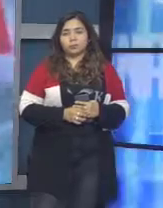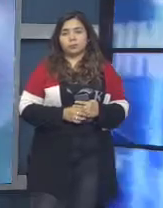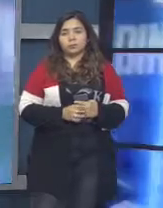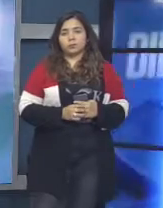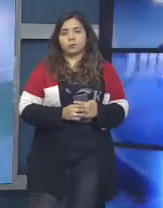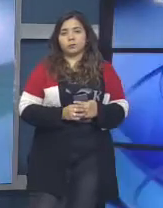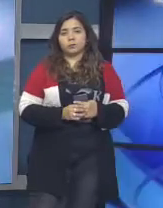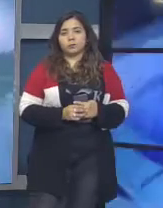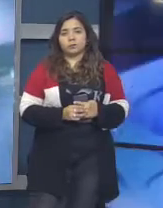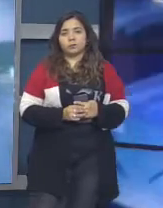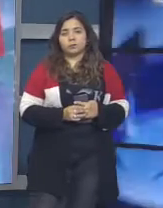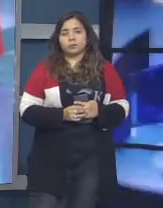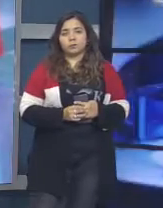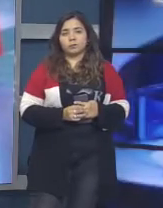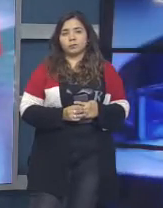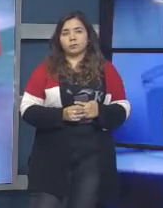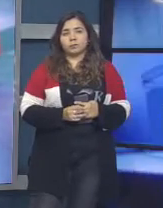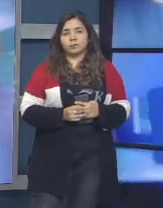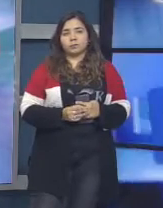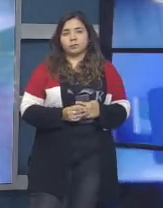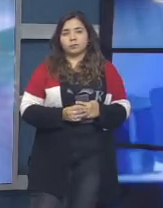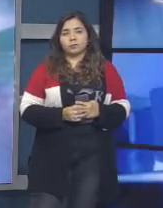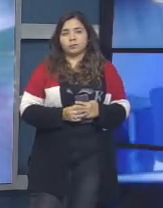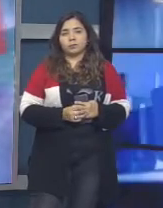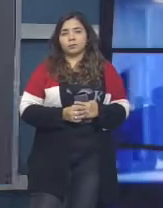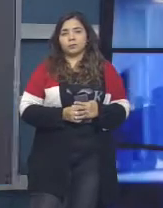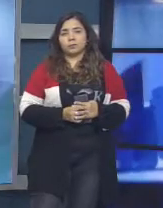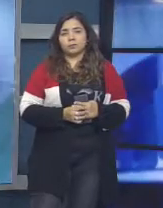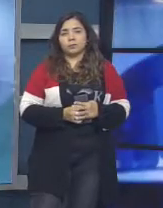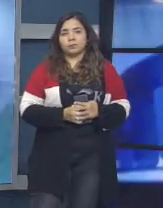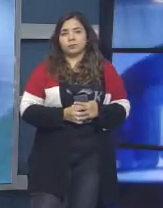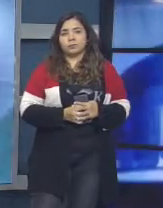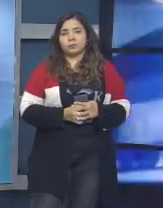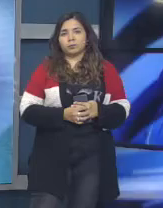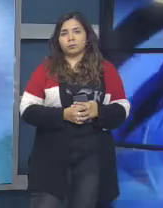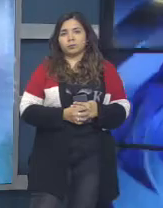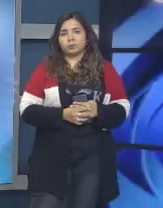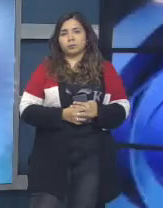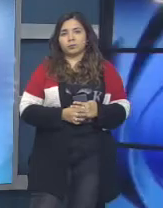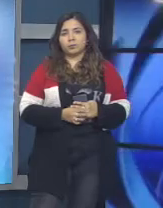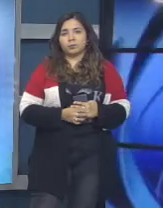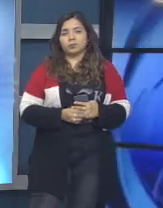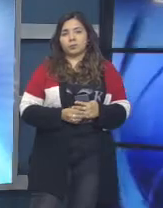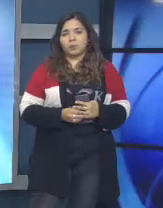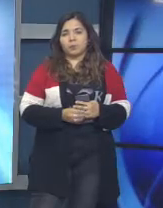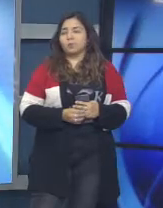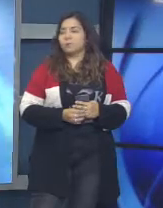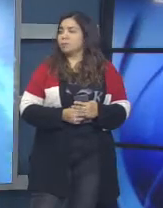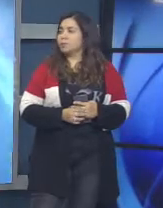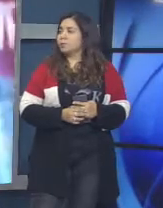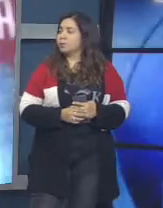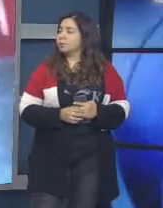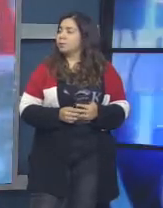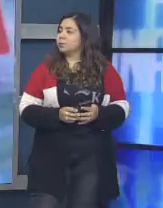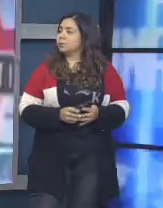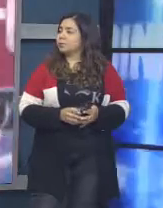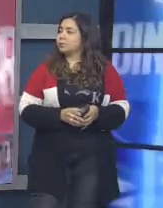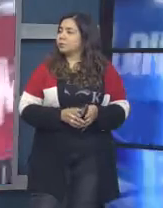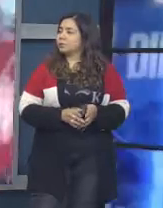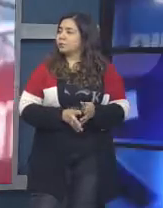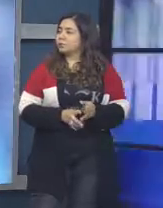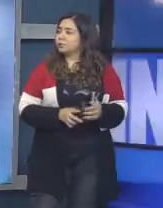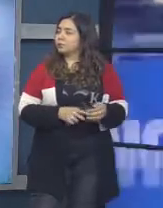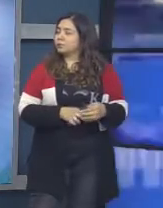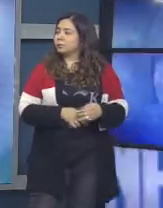tarifas razonables al comercio, a mostrarle a nuestros clientes. Bien. ¿Y ustedes han tenido en los